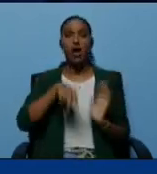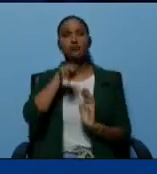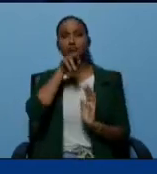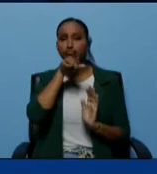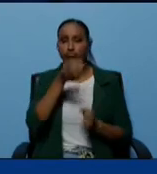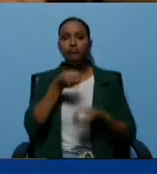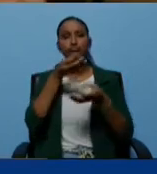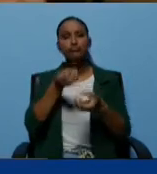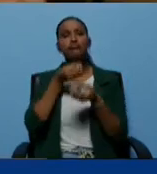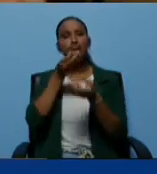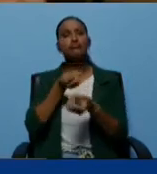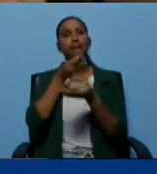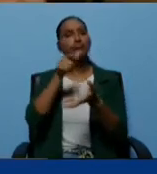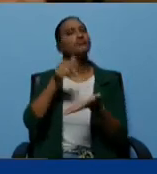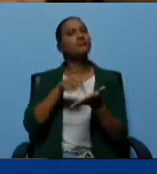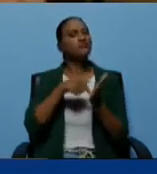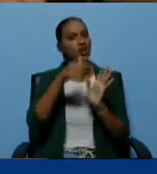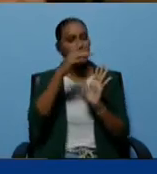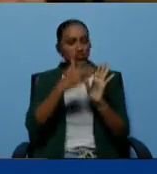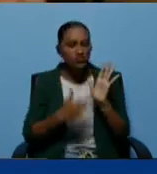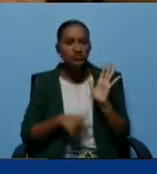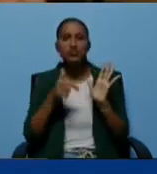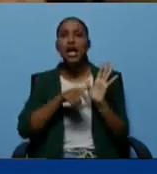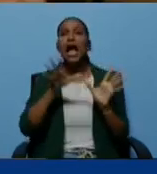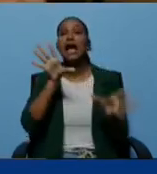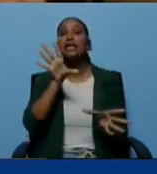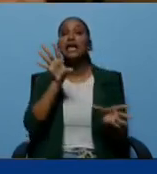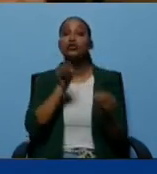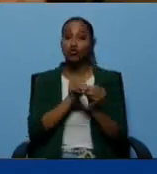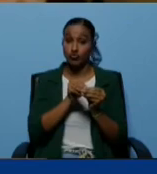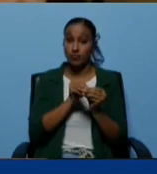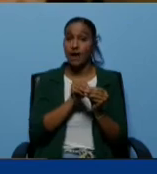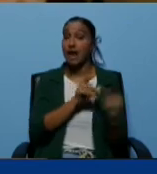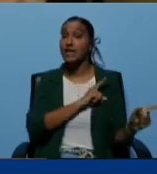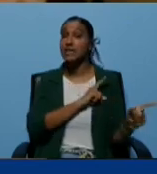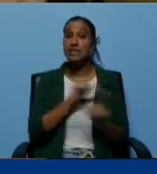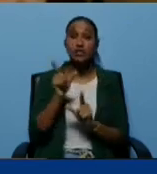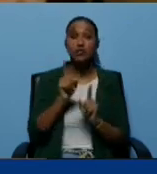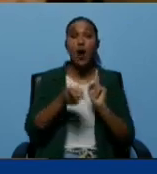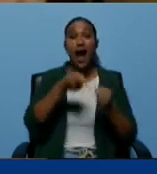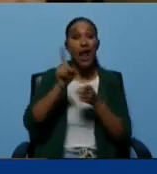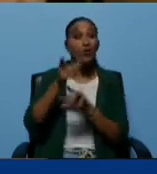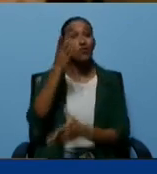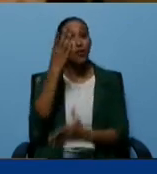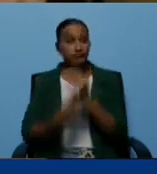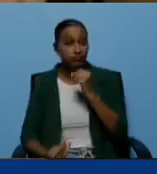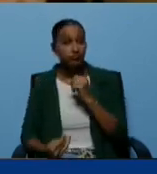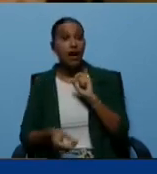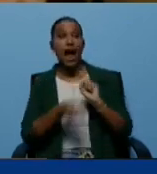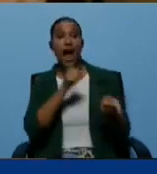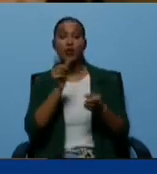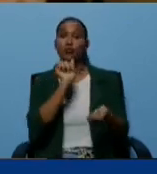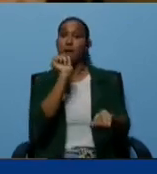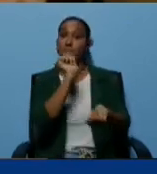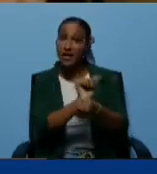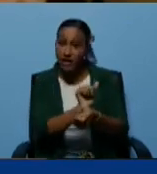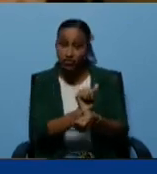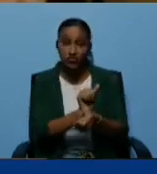resume que estos sujetos identificados, algunos prófugos, otros detenidos,